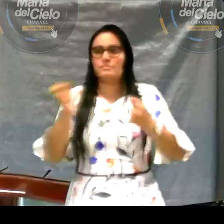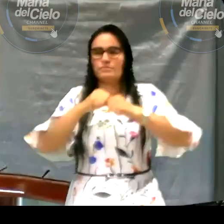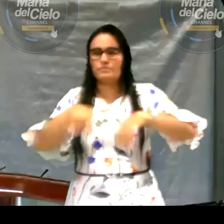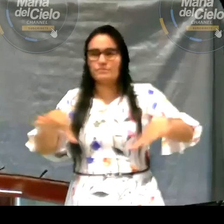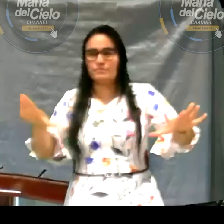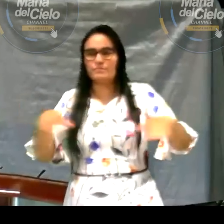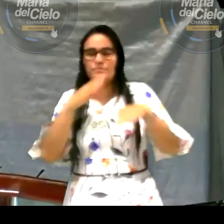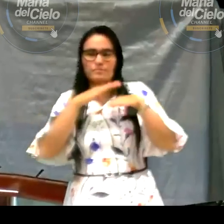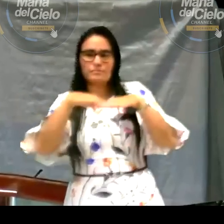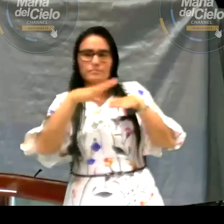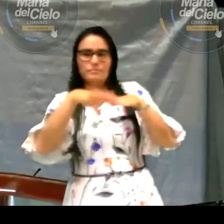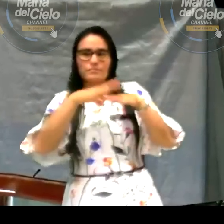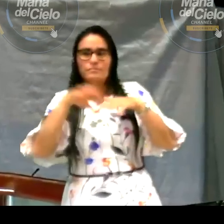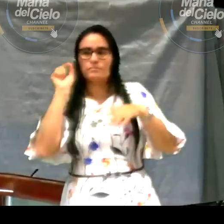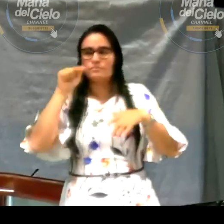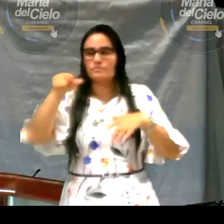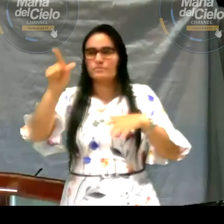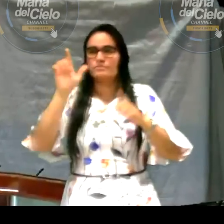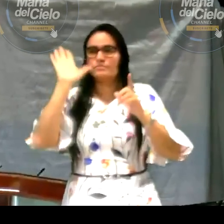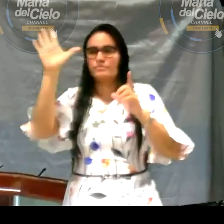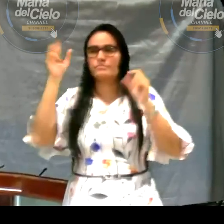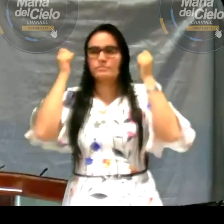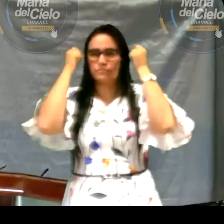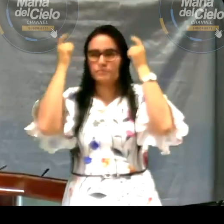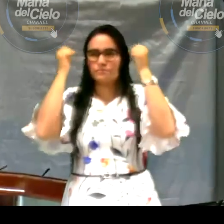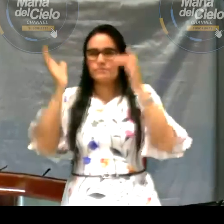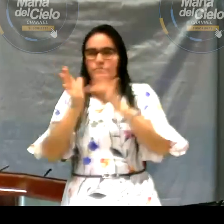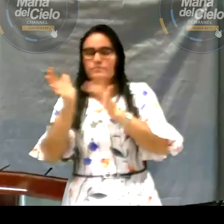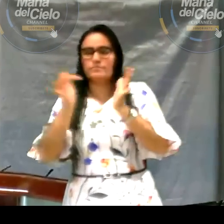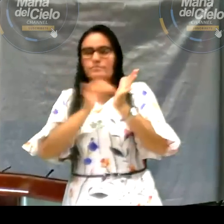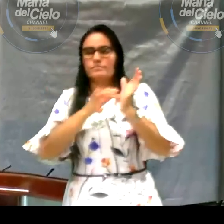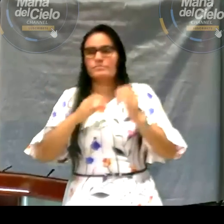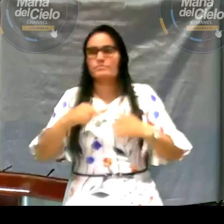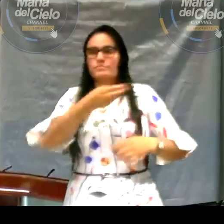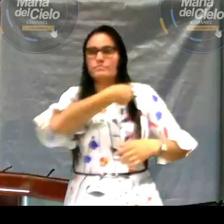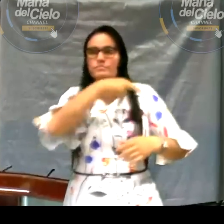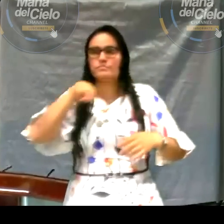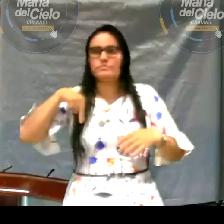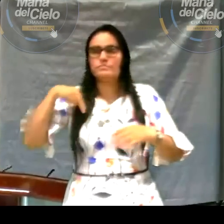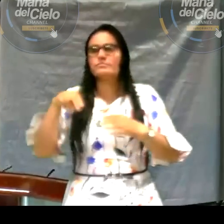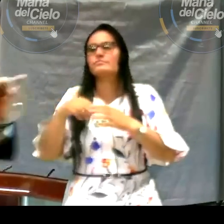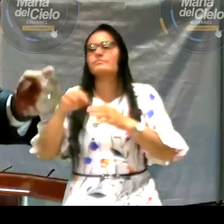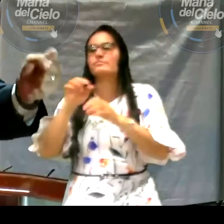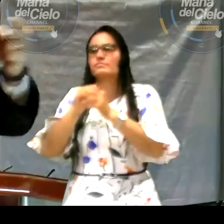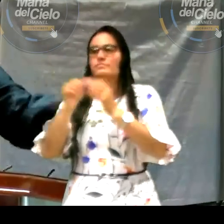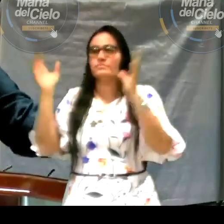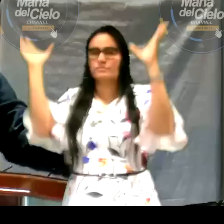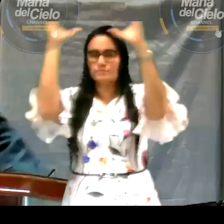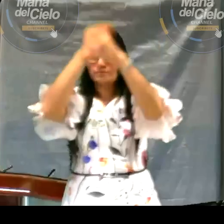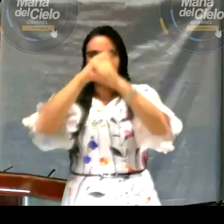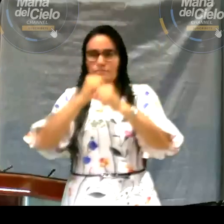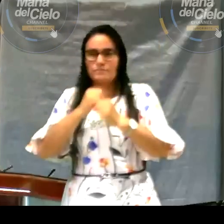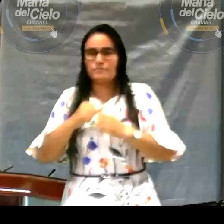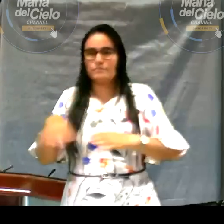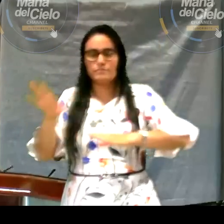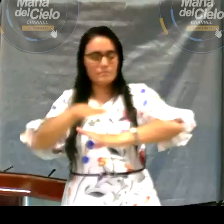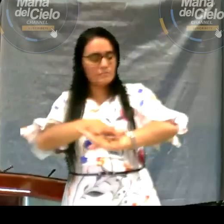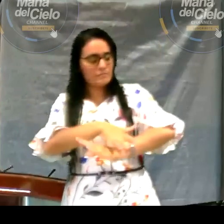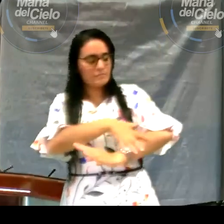usted crea en el Dios que nosotros adoramos en esta noche y al cual le servimos con todo el